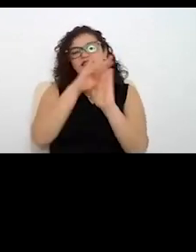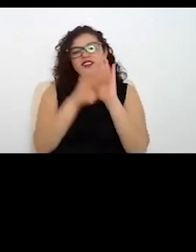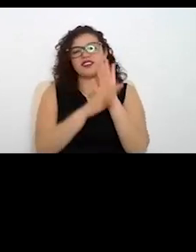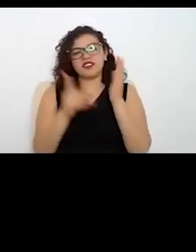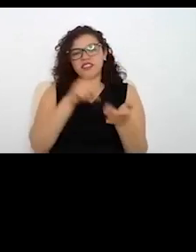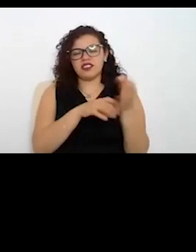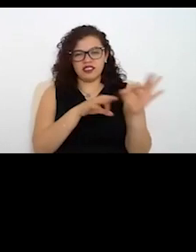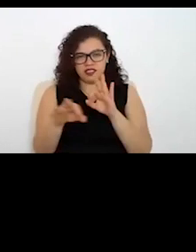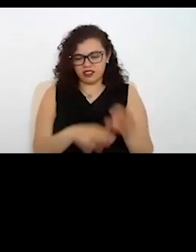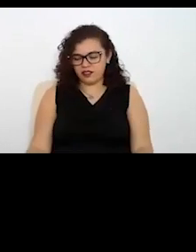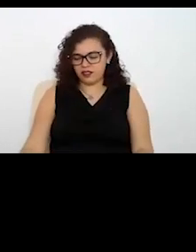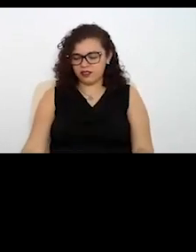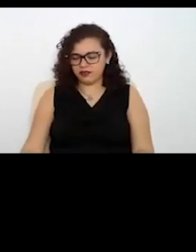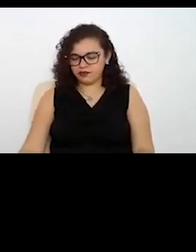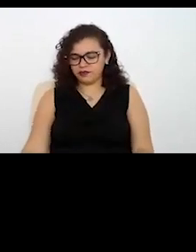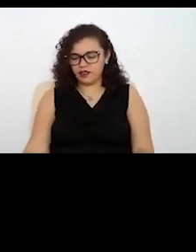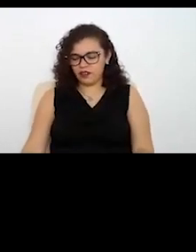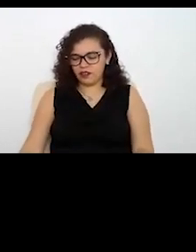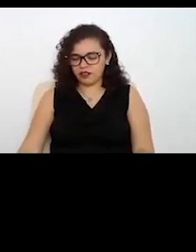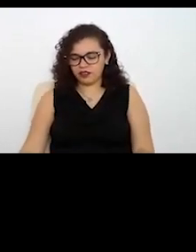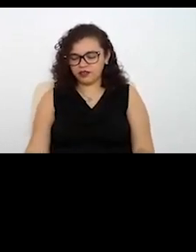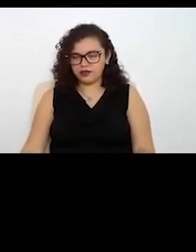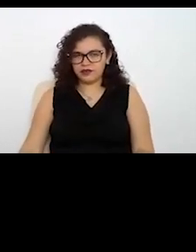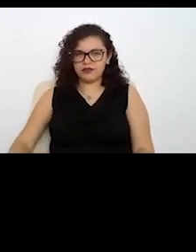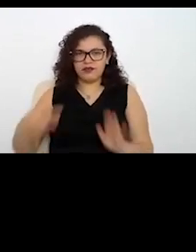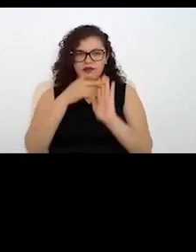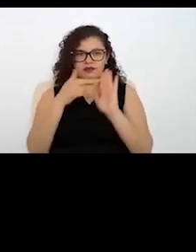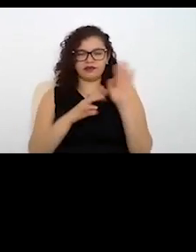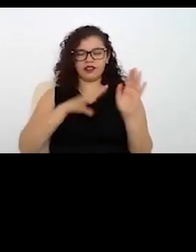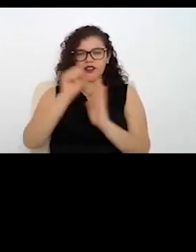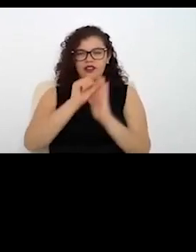trabajo. El único lineamiento que tenemos es el artículo